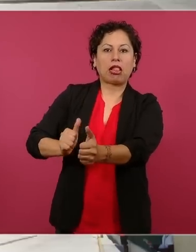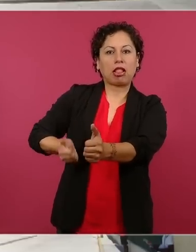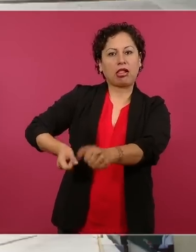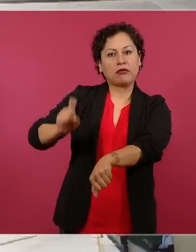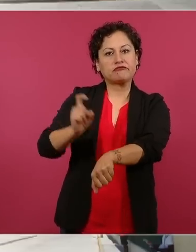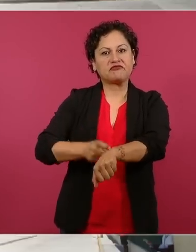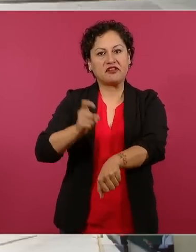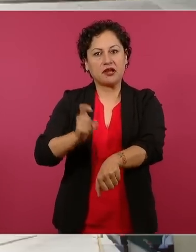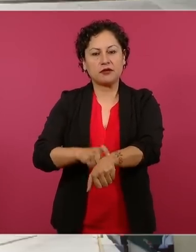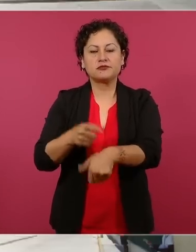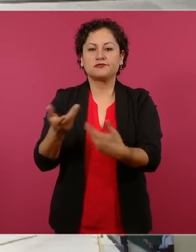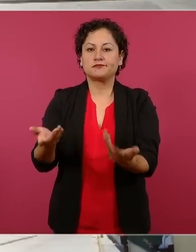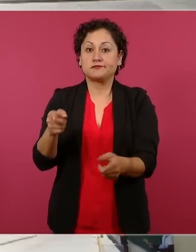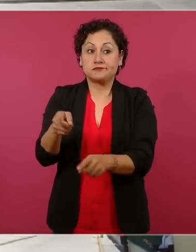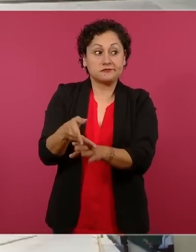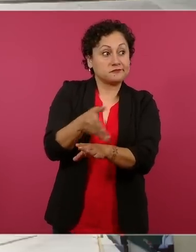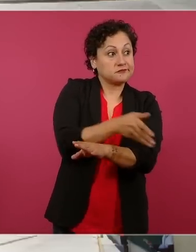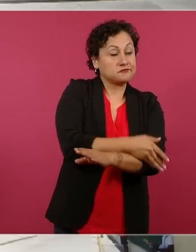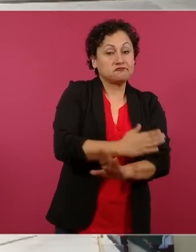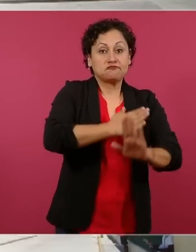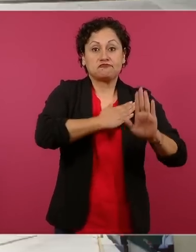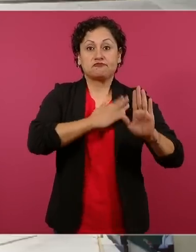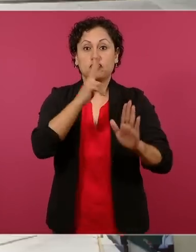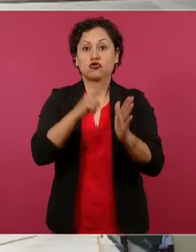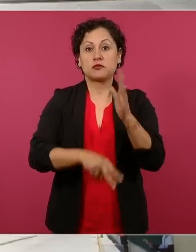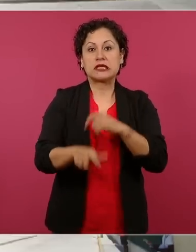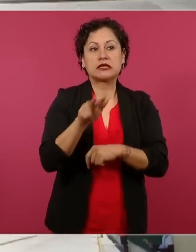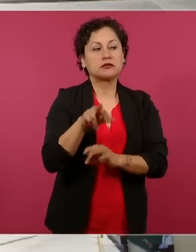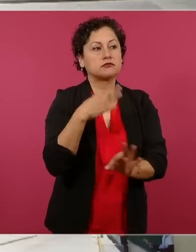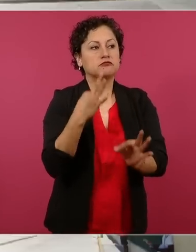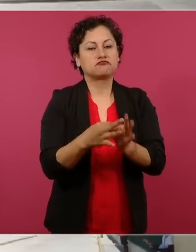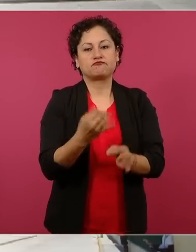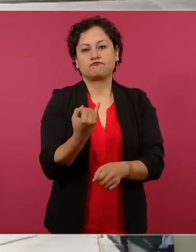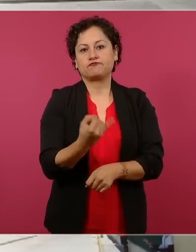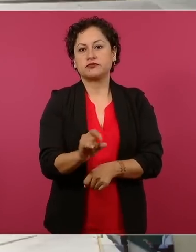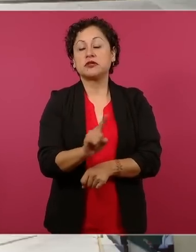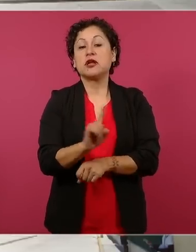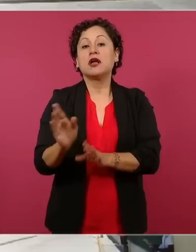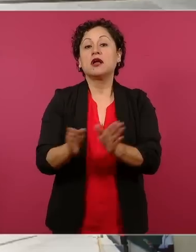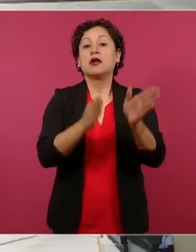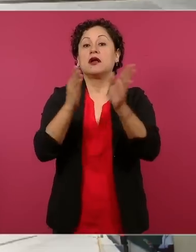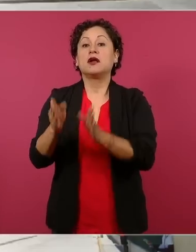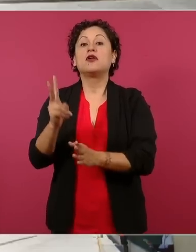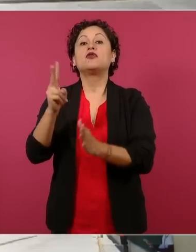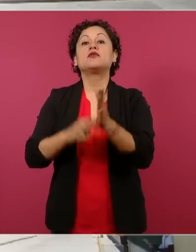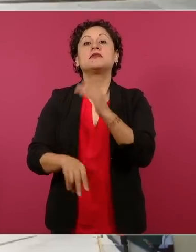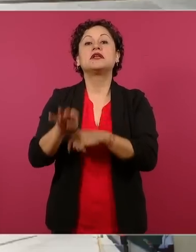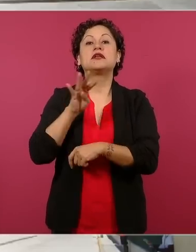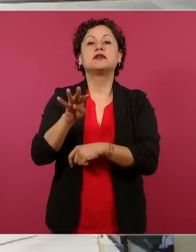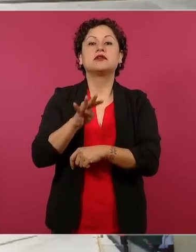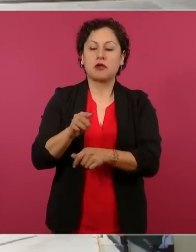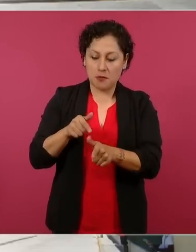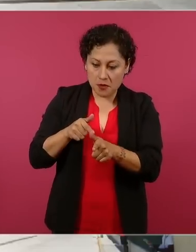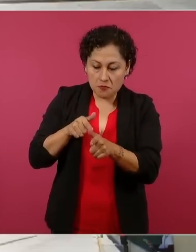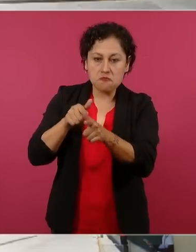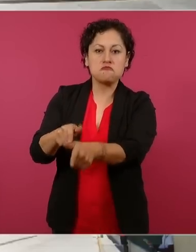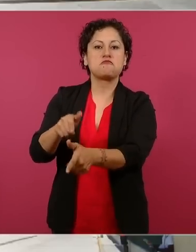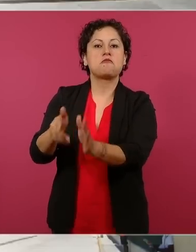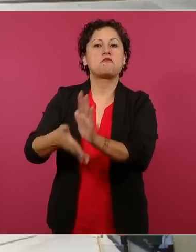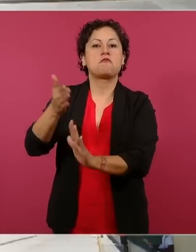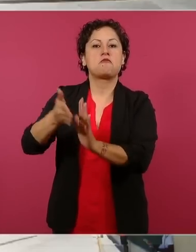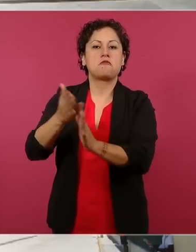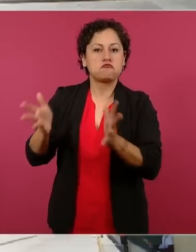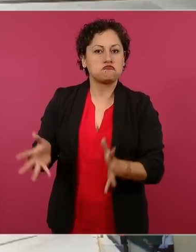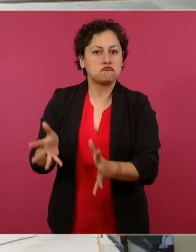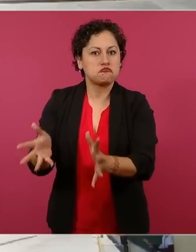prometido que se concluiría en 2018, esto no ocurrió, y en mayo del 2019 inició la construcción de una segunda etapa. En agosto del